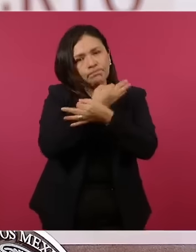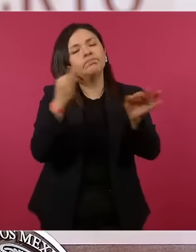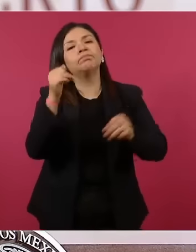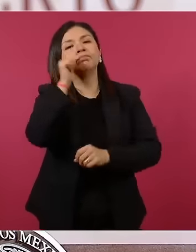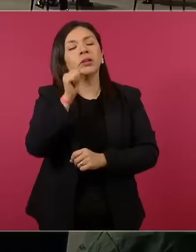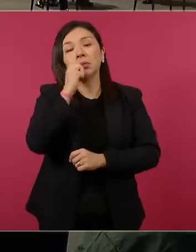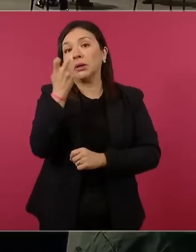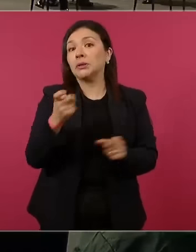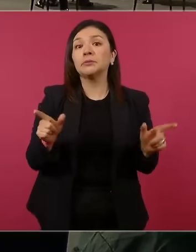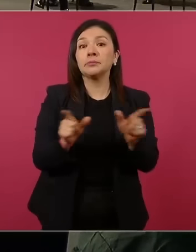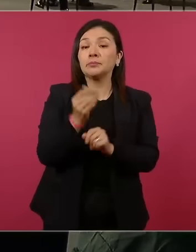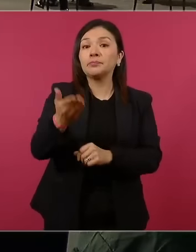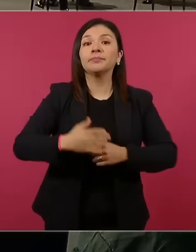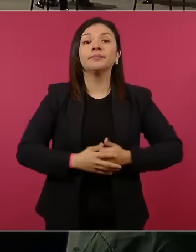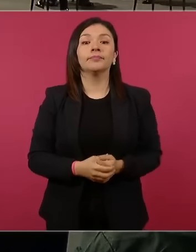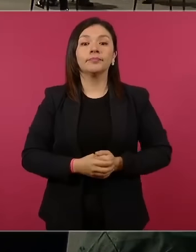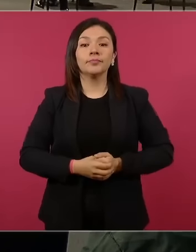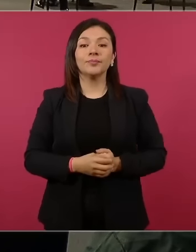sería cuanto, señor presidente.